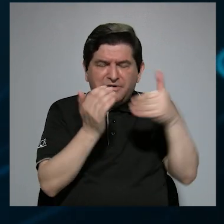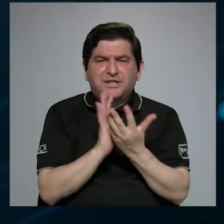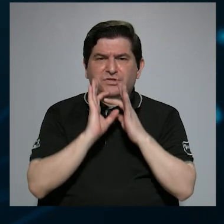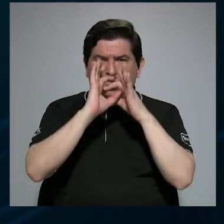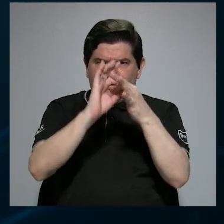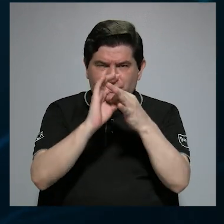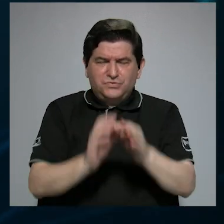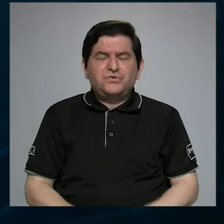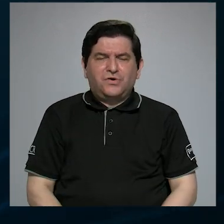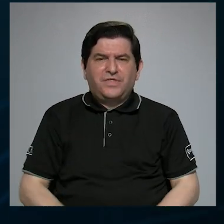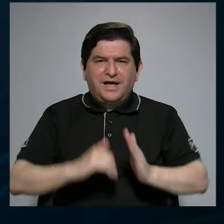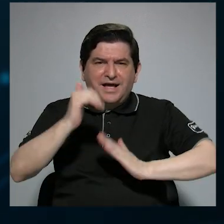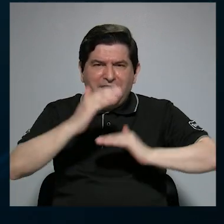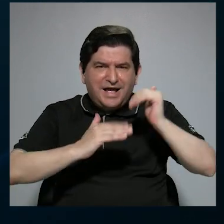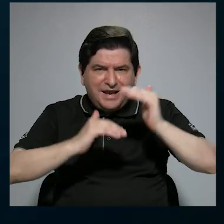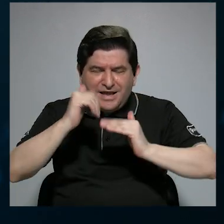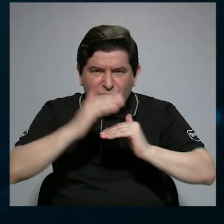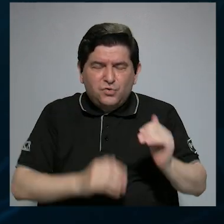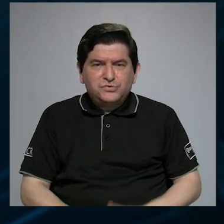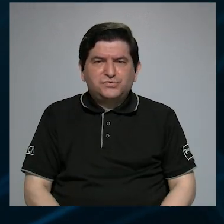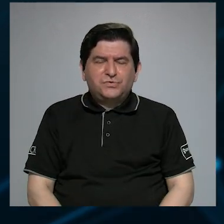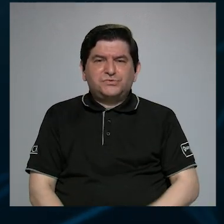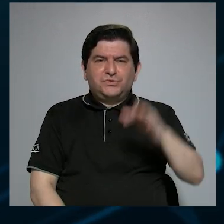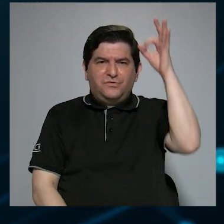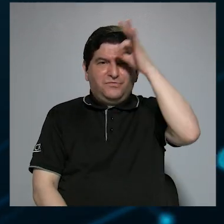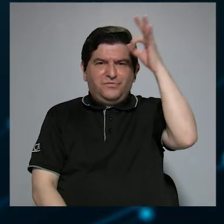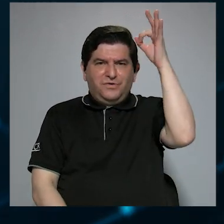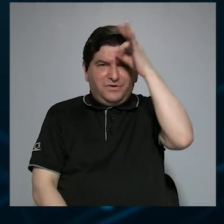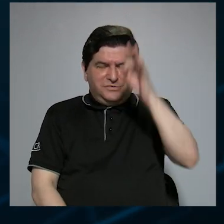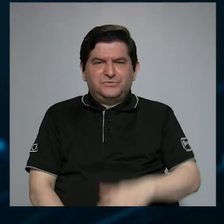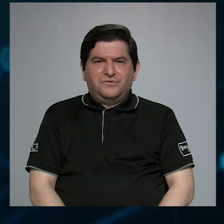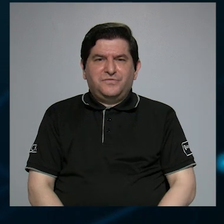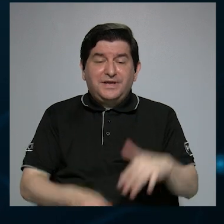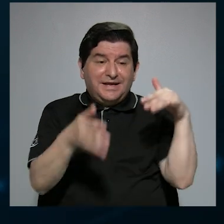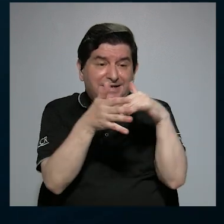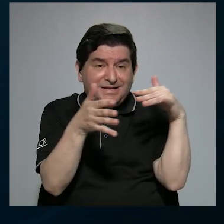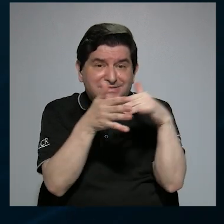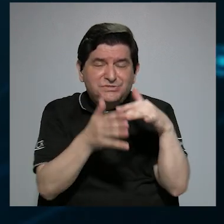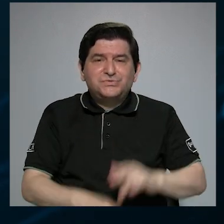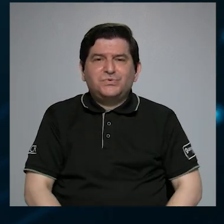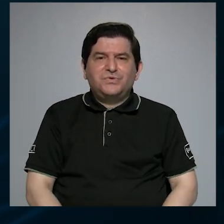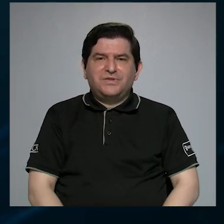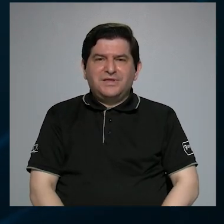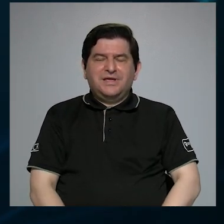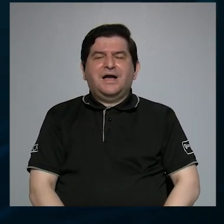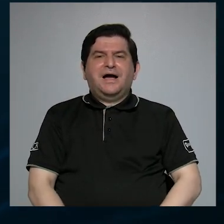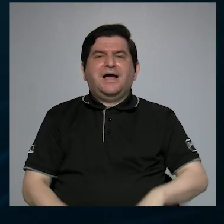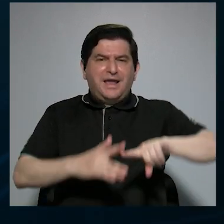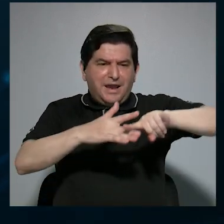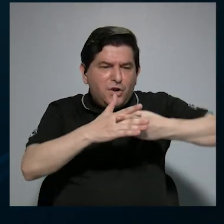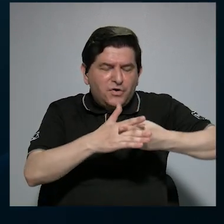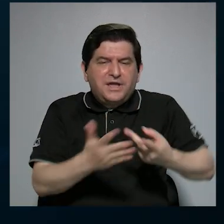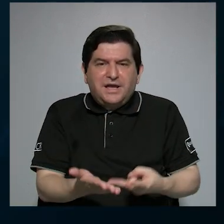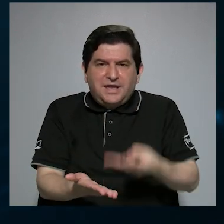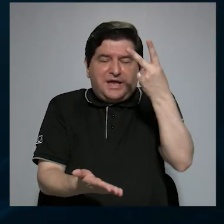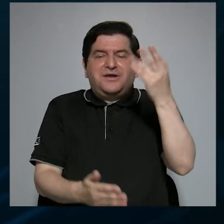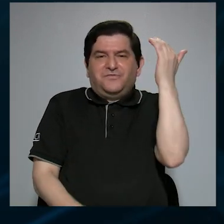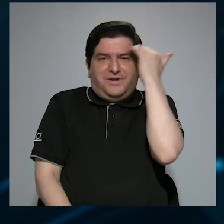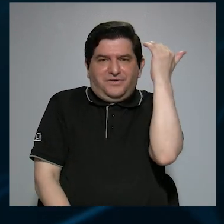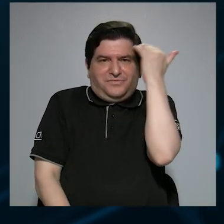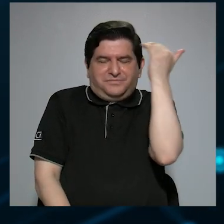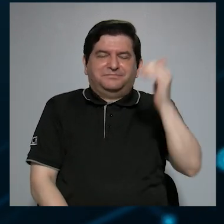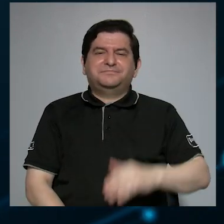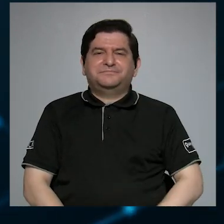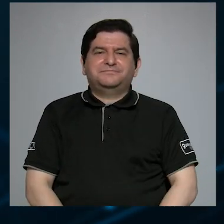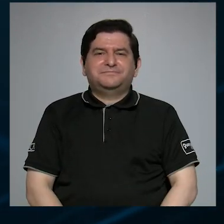Epistemológico es todo aquello relacionado a la epistemología o rama de la filosofía que se ocupa de estudiar la naturaleza, el origen y la validez